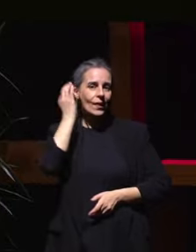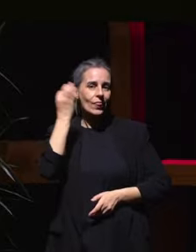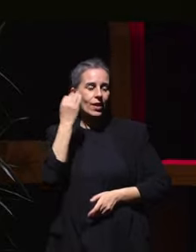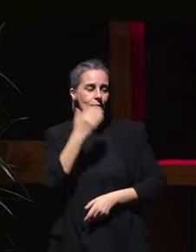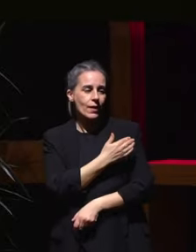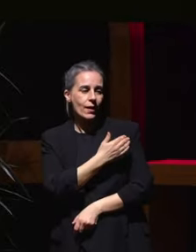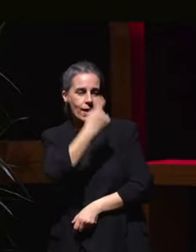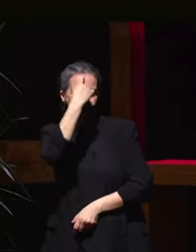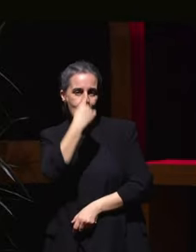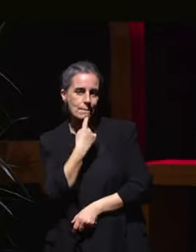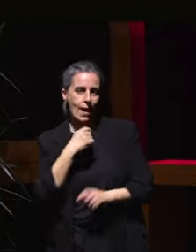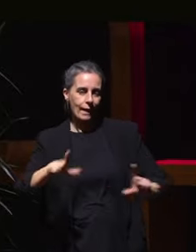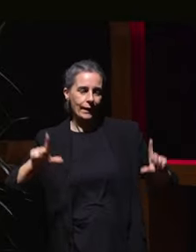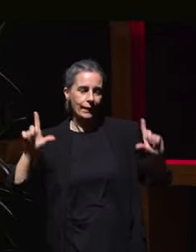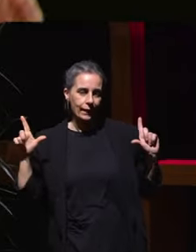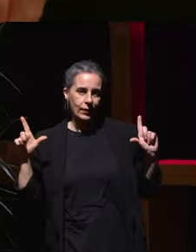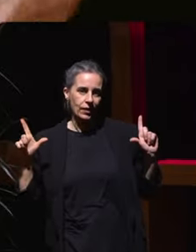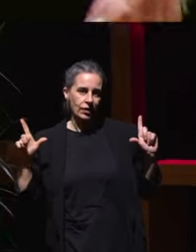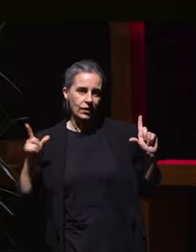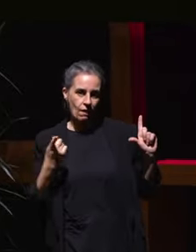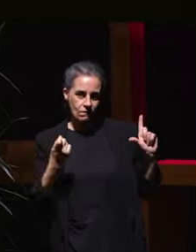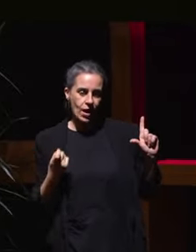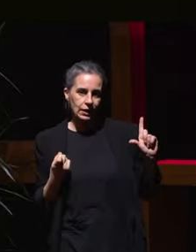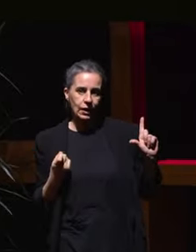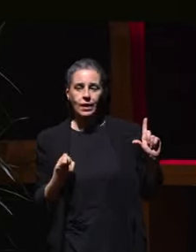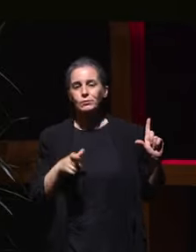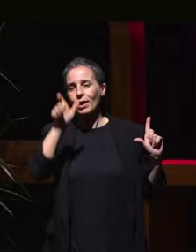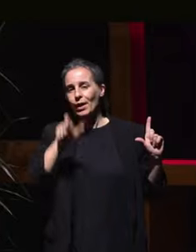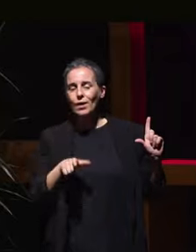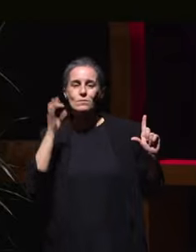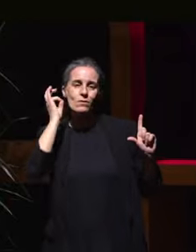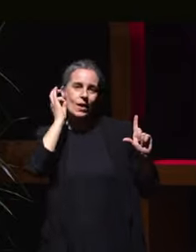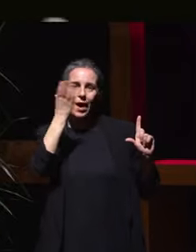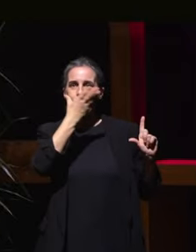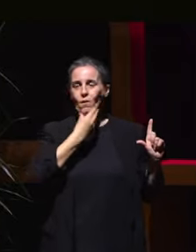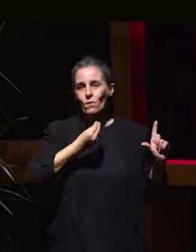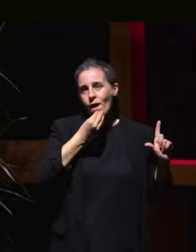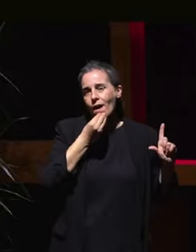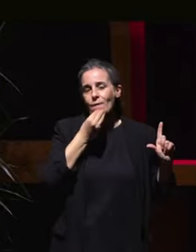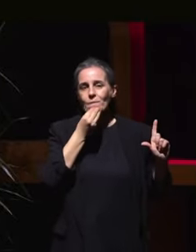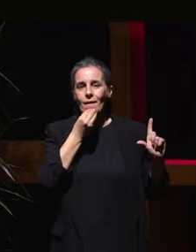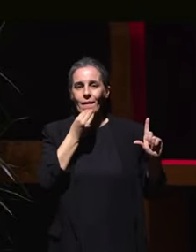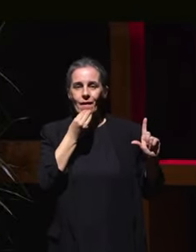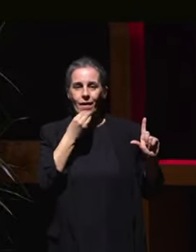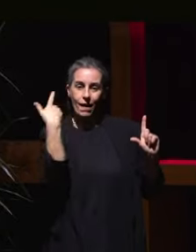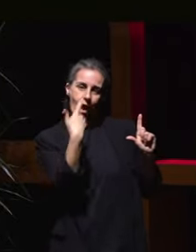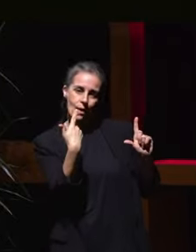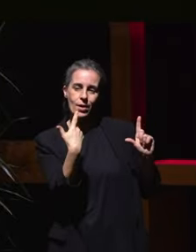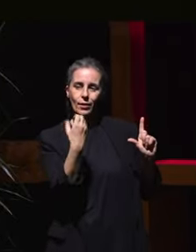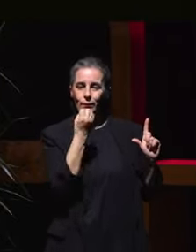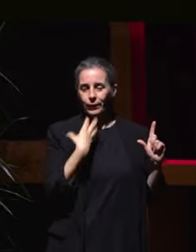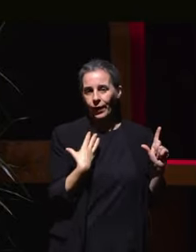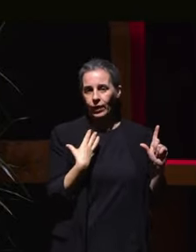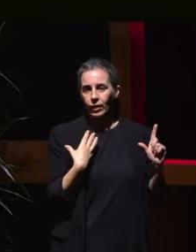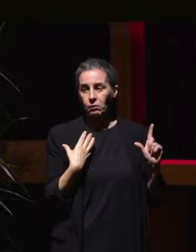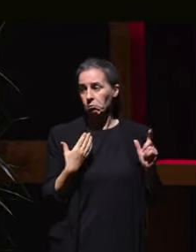dunha imaxe, que é unha rapaza guapa que chame a atención da cámara, que non sei, que algo que non pasa